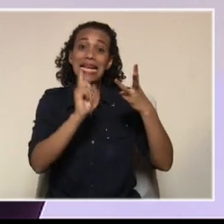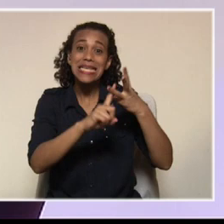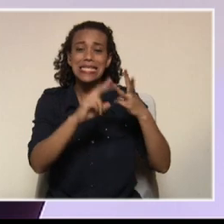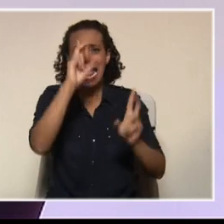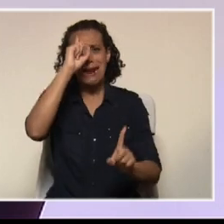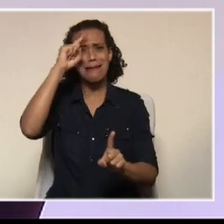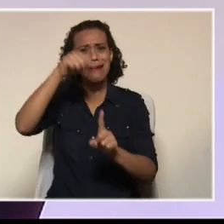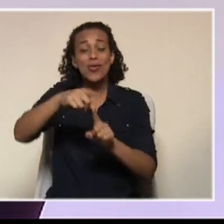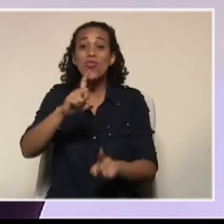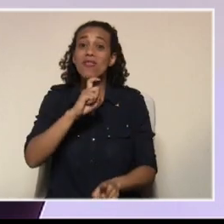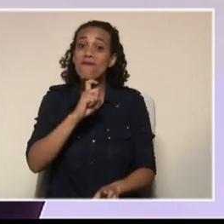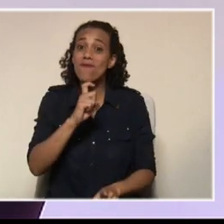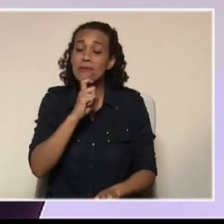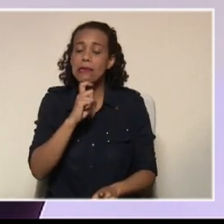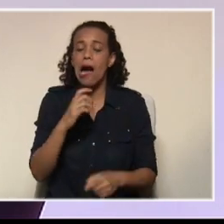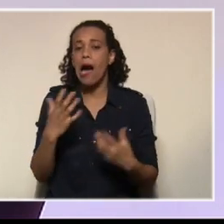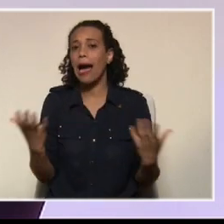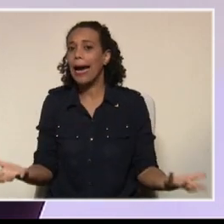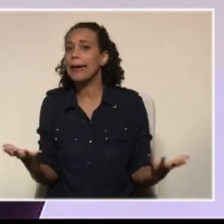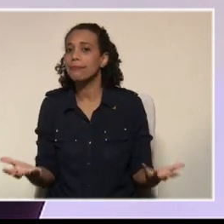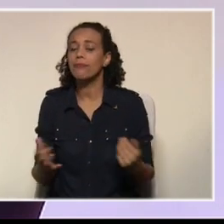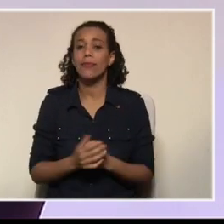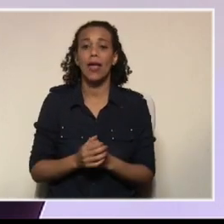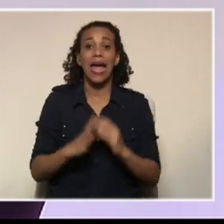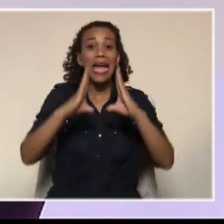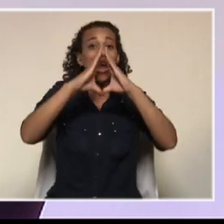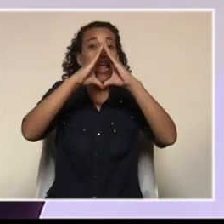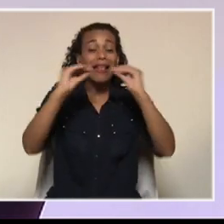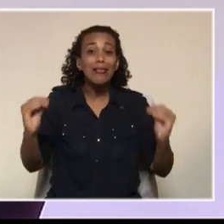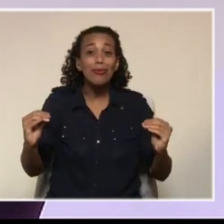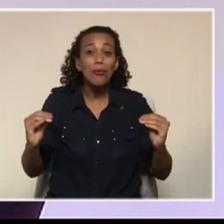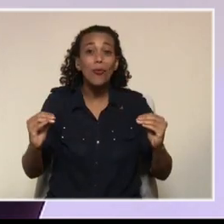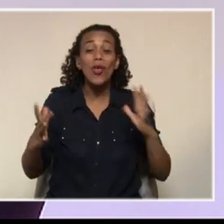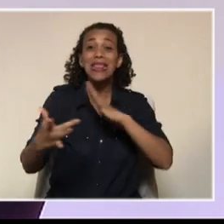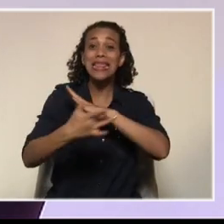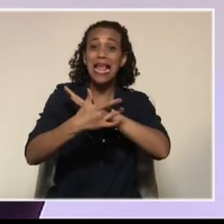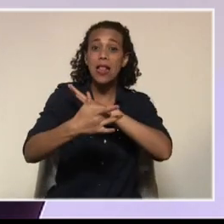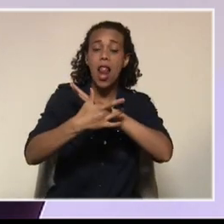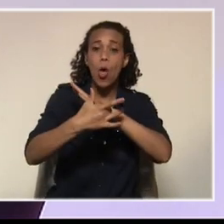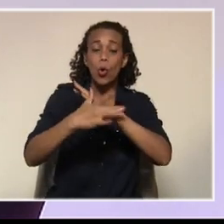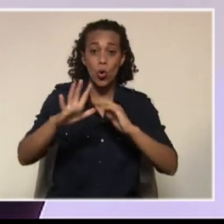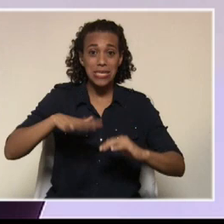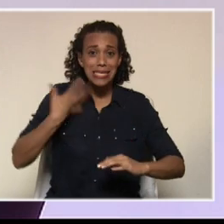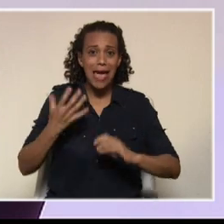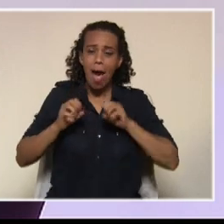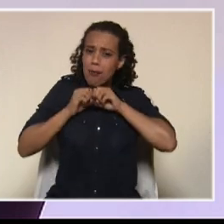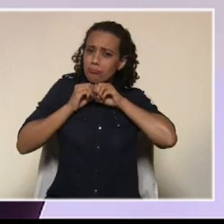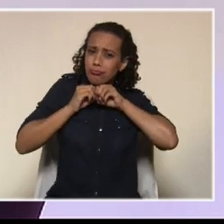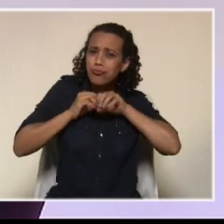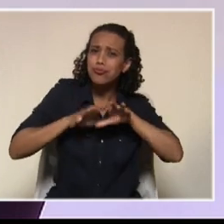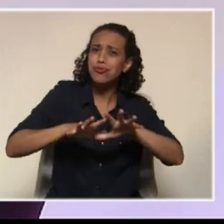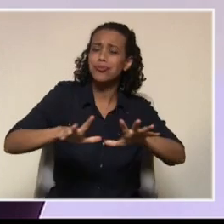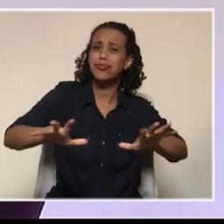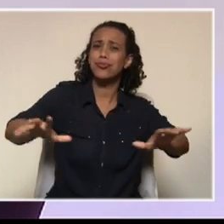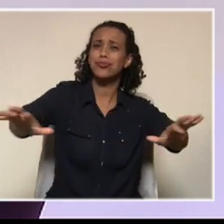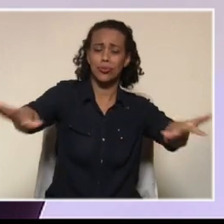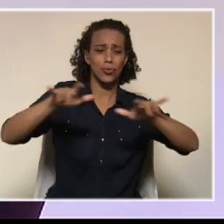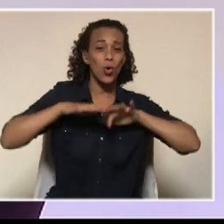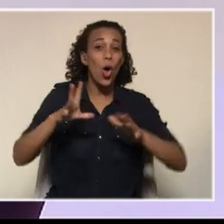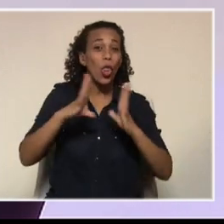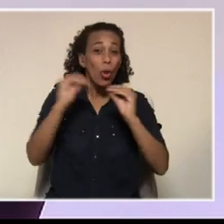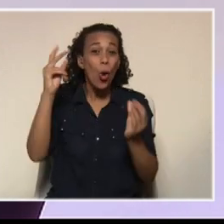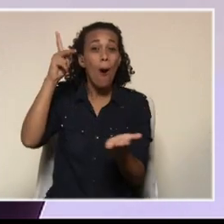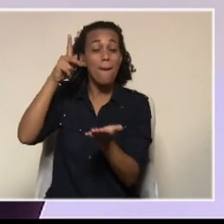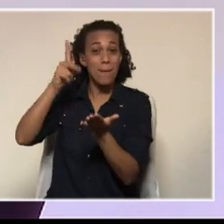tercer reto en la educación a distancia? Que el elemento tecnológico sea masivo, que todos los